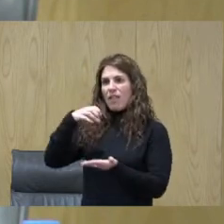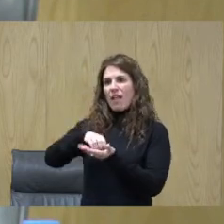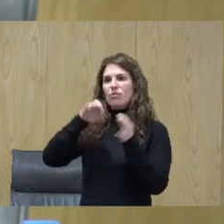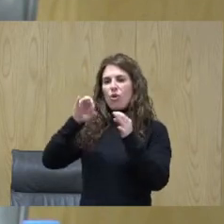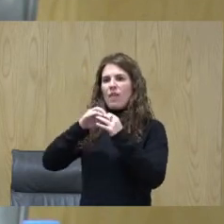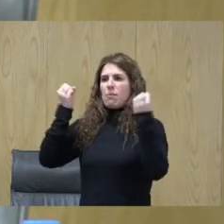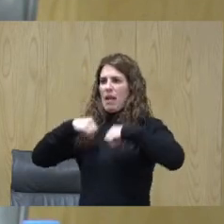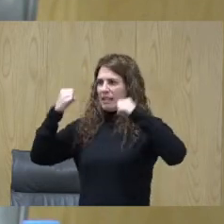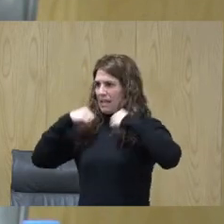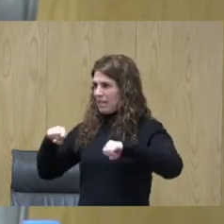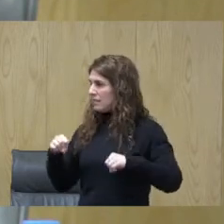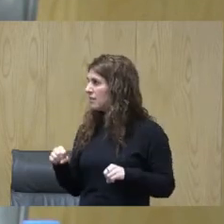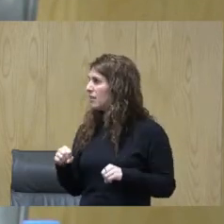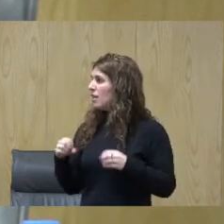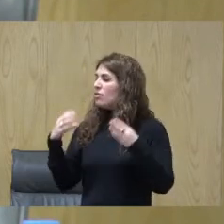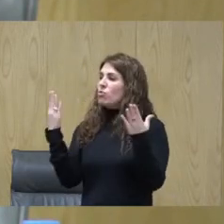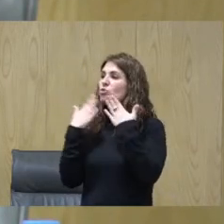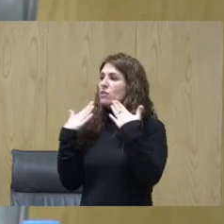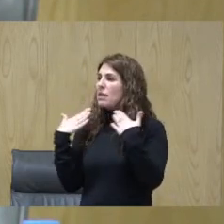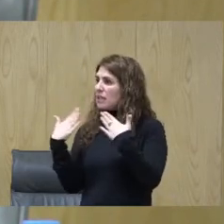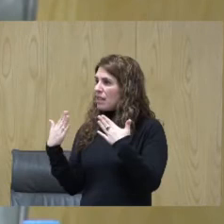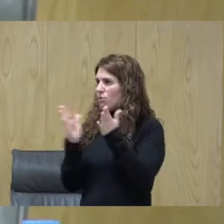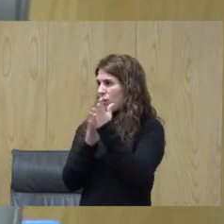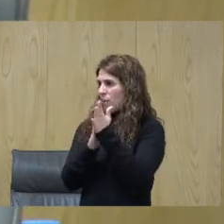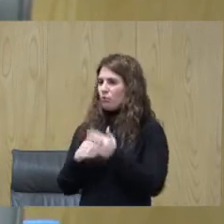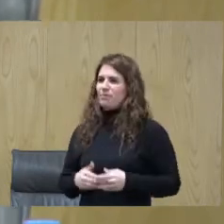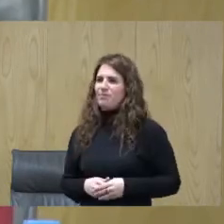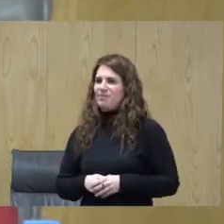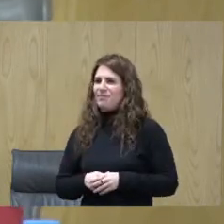Prácticas. Así que le doy muchísimas gracias y un fuerte aplauso.